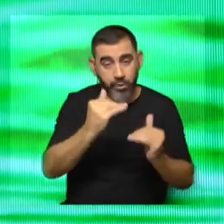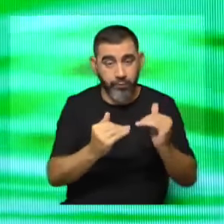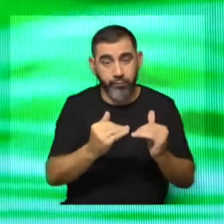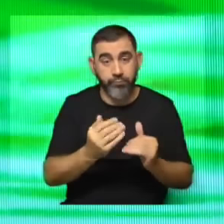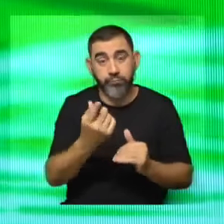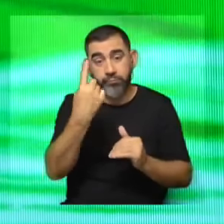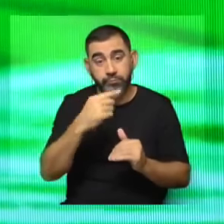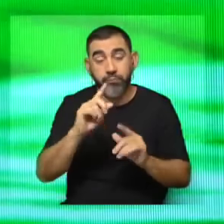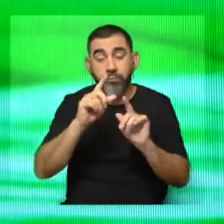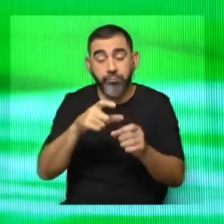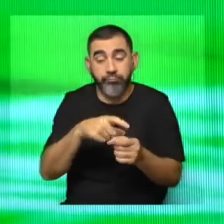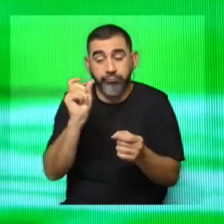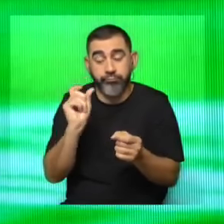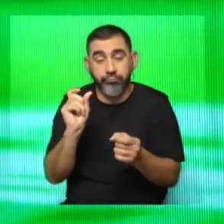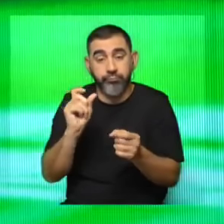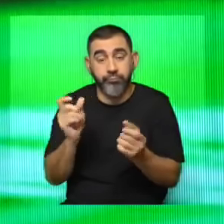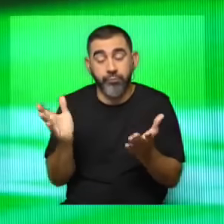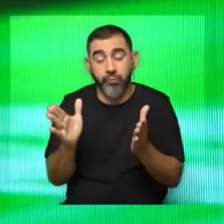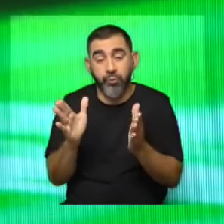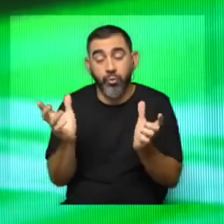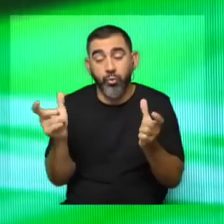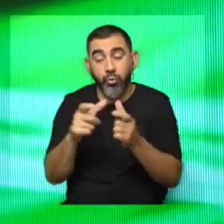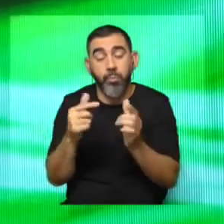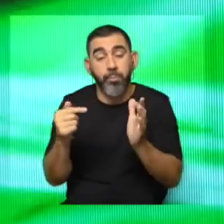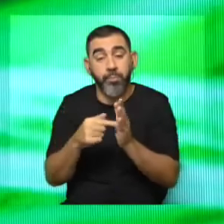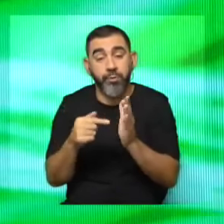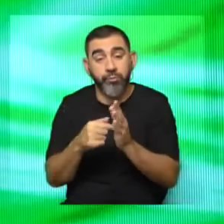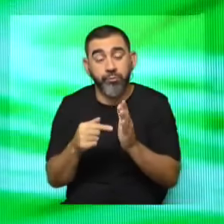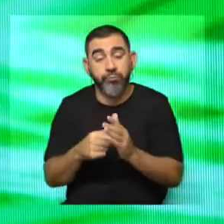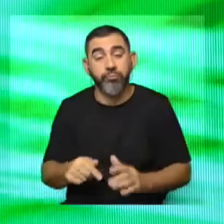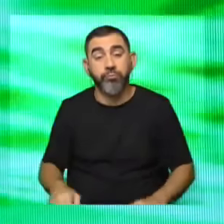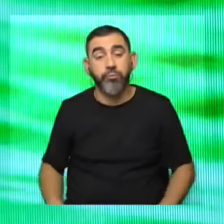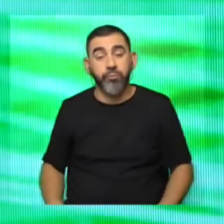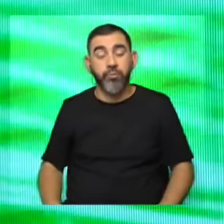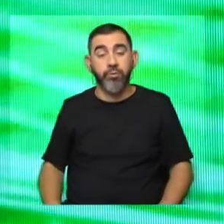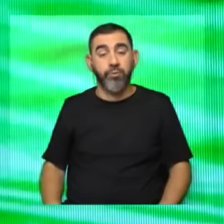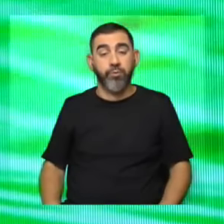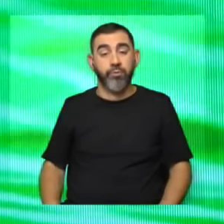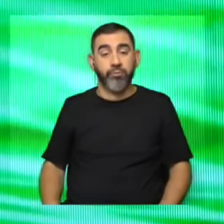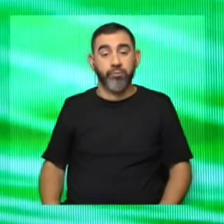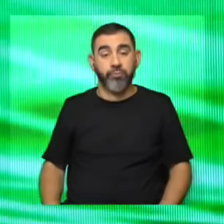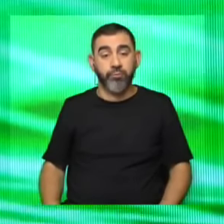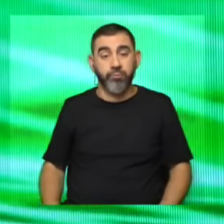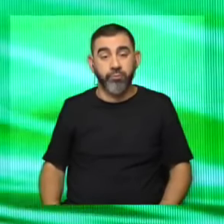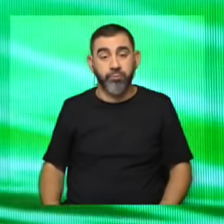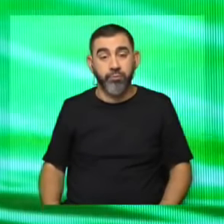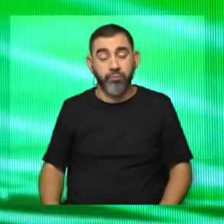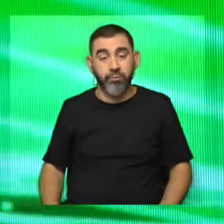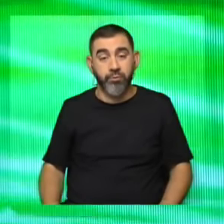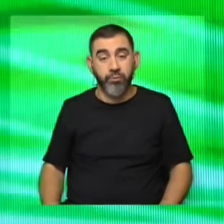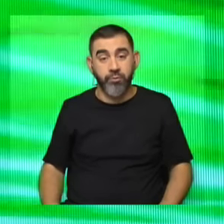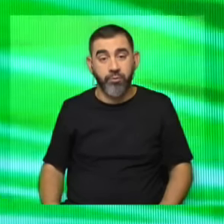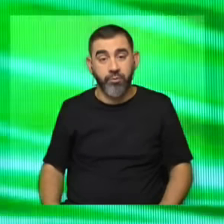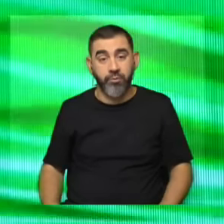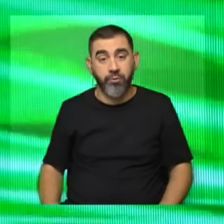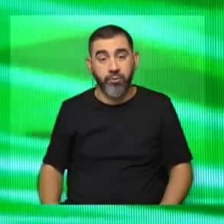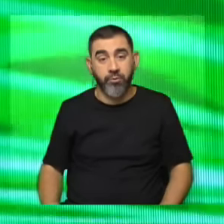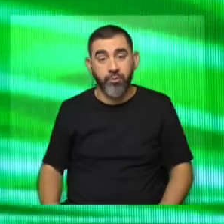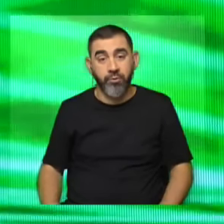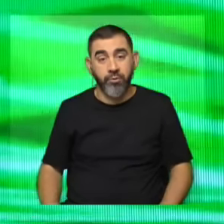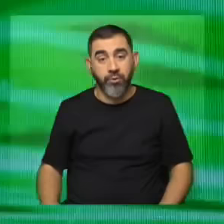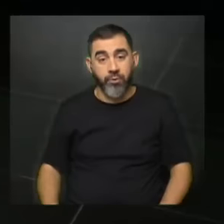tanto queda excluido integrante de su junta de su comisión directiva porque de su consejo directivo porque Bueno al no ser más capitalizadora ya no no lo